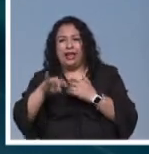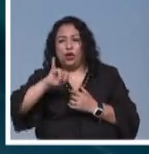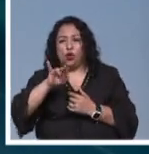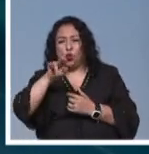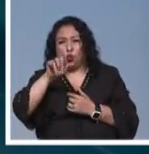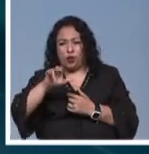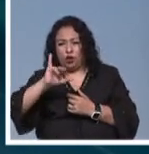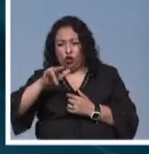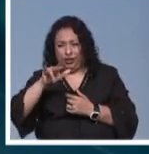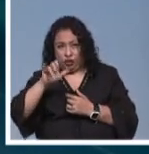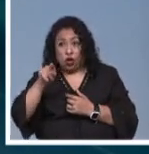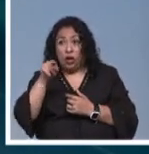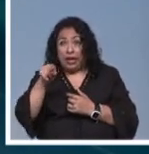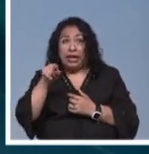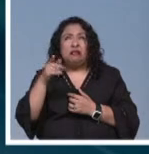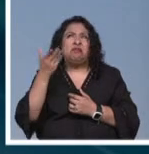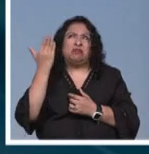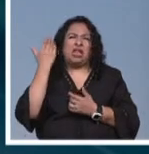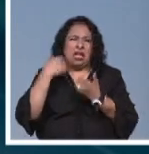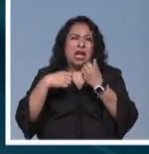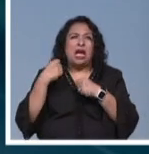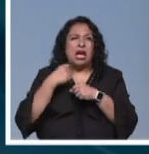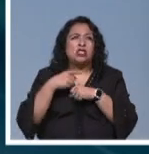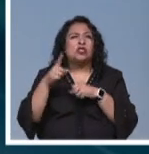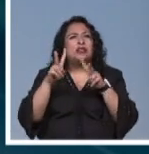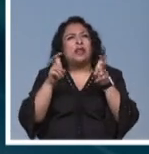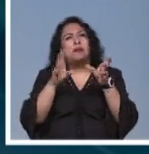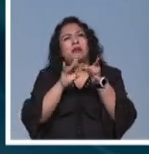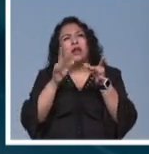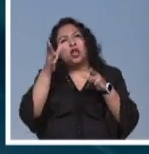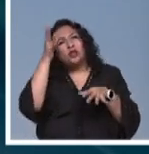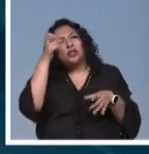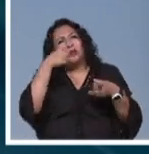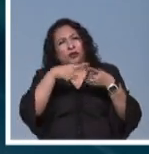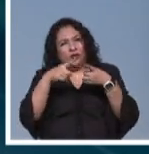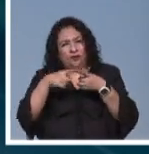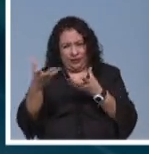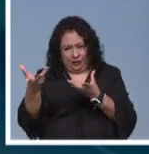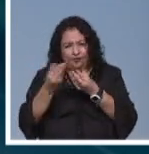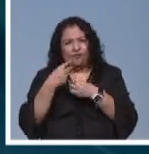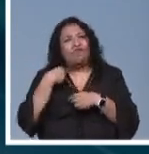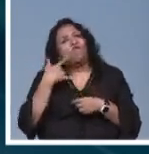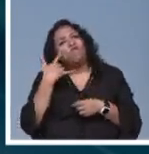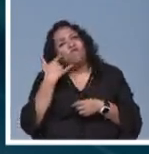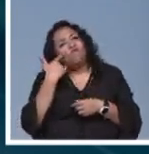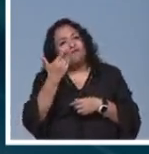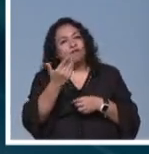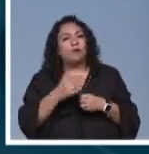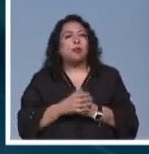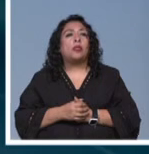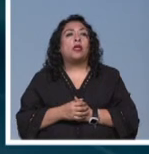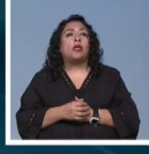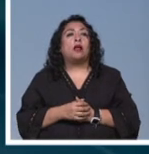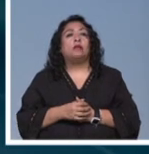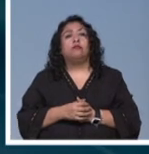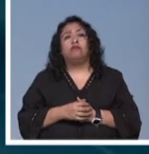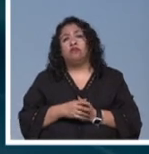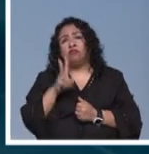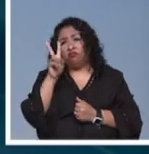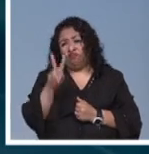Goytisolo. En esa ocasión, ya tiene algunos años, habló de diversos conceptos. Acompáñenme a verla. Fuimos en